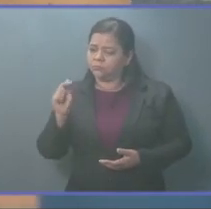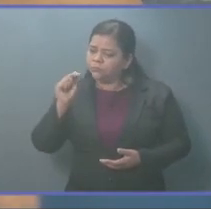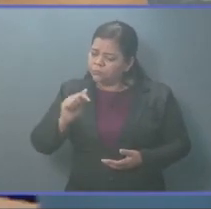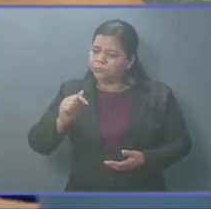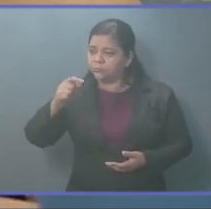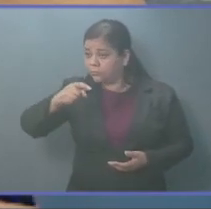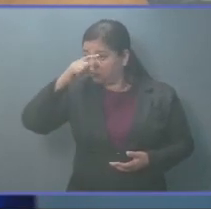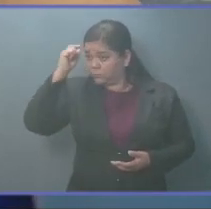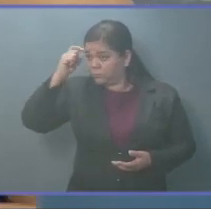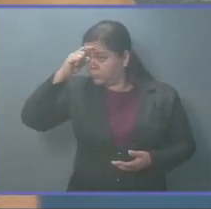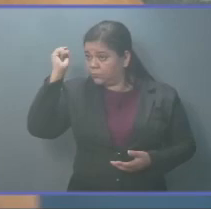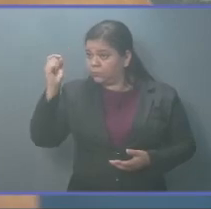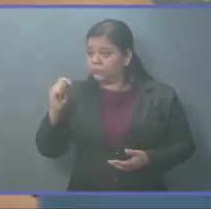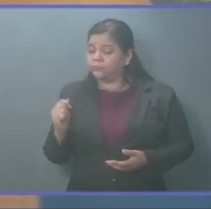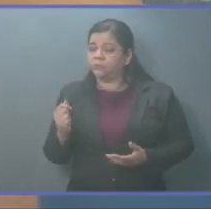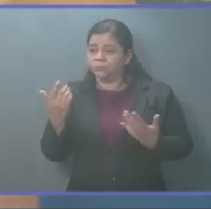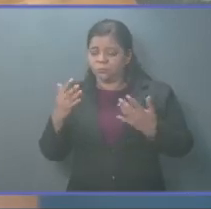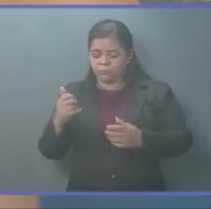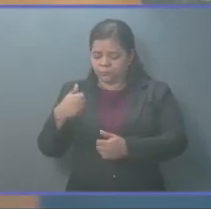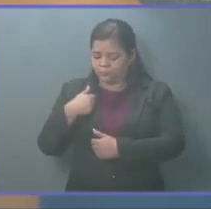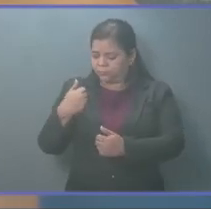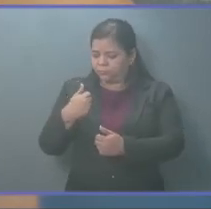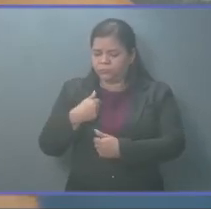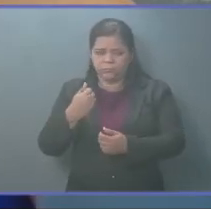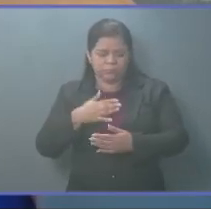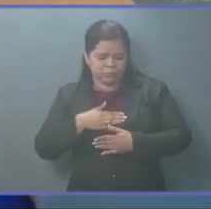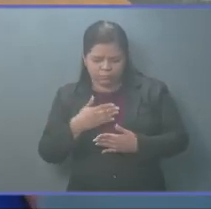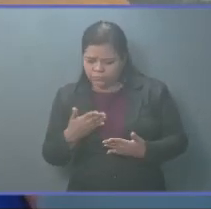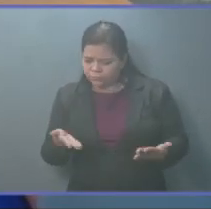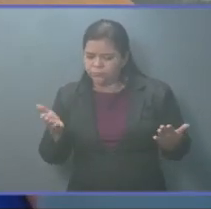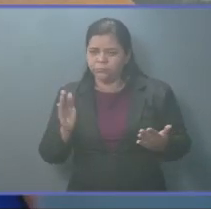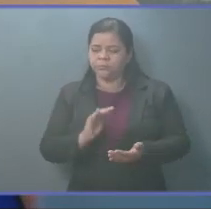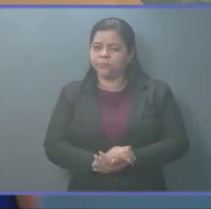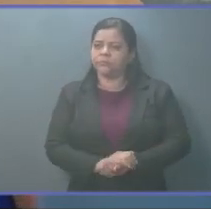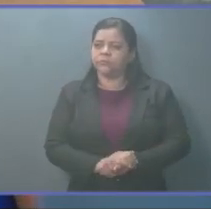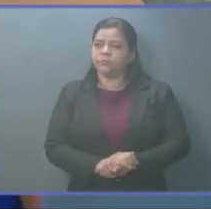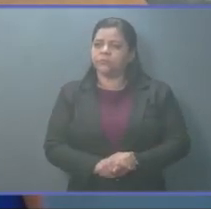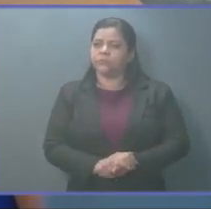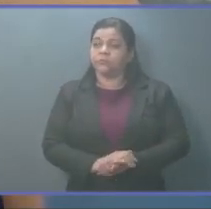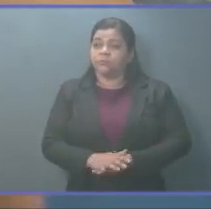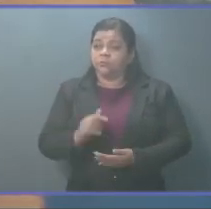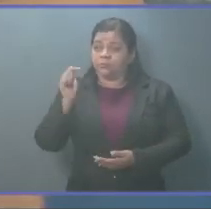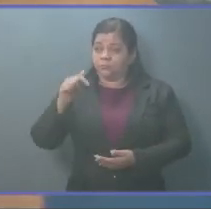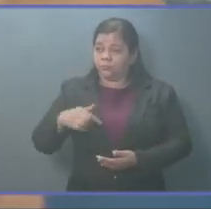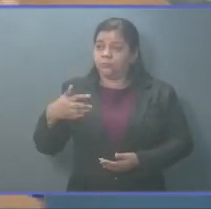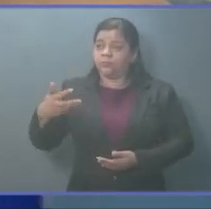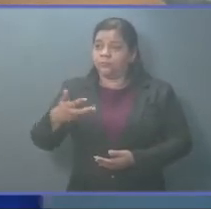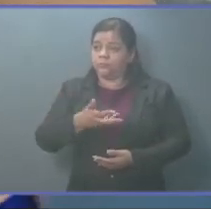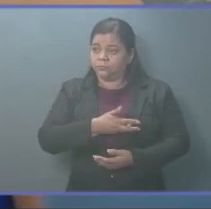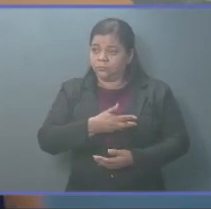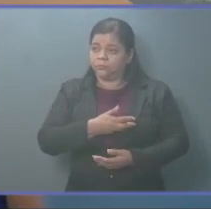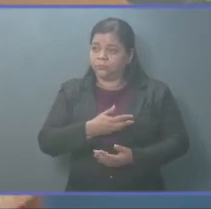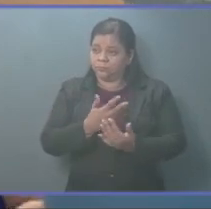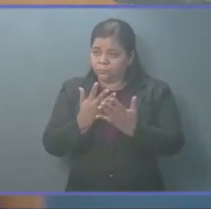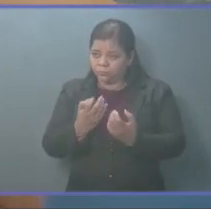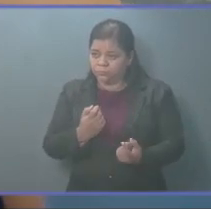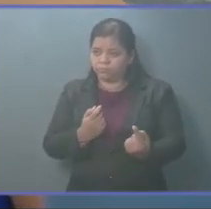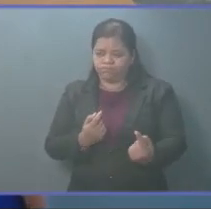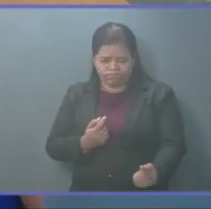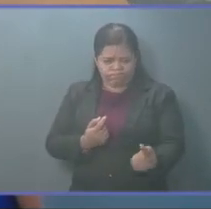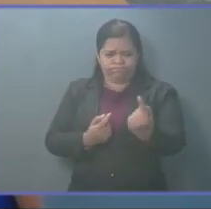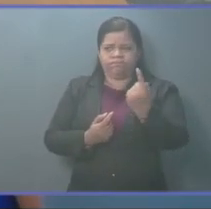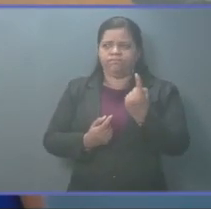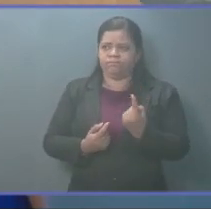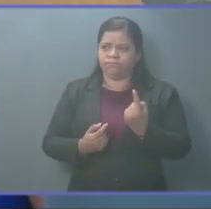trabajo que la Fuerza Armada se presta en emergencia. Aquí estamos interpelando para recordarle a